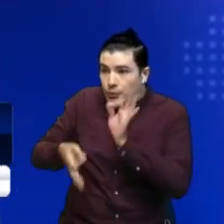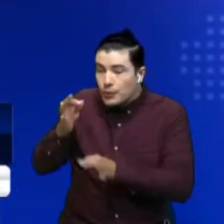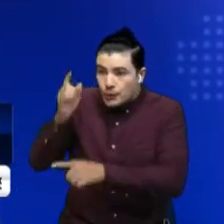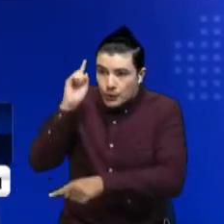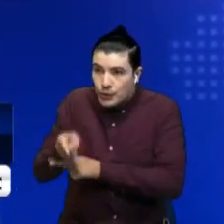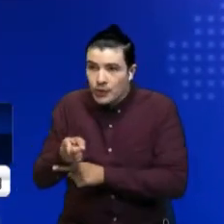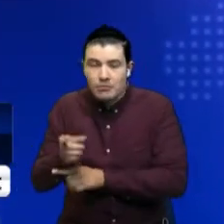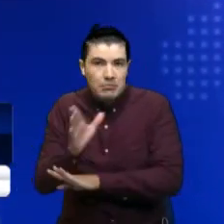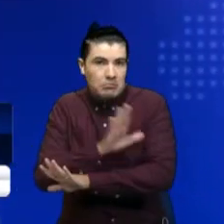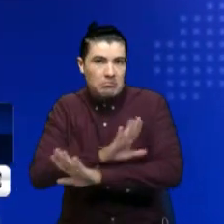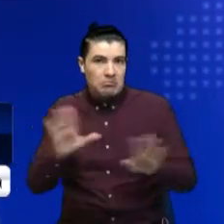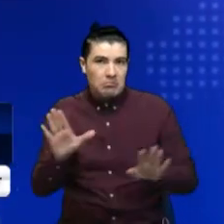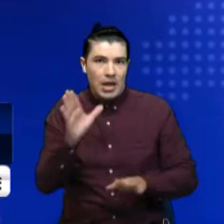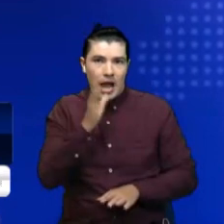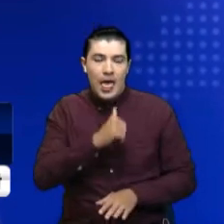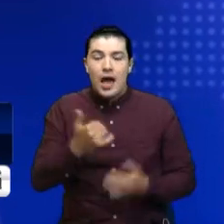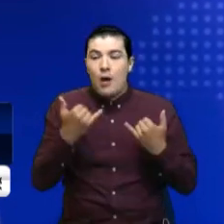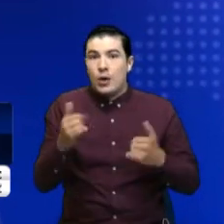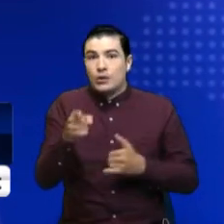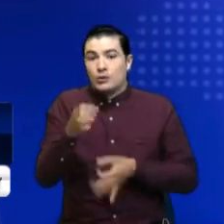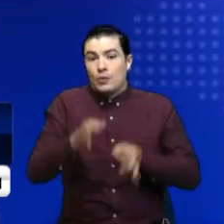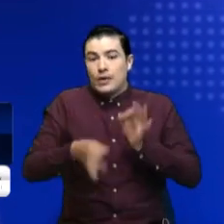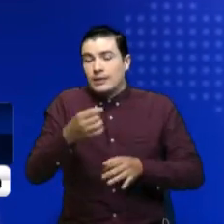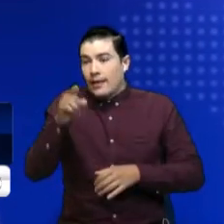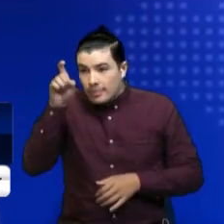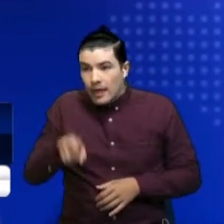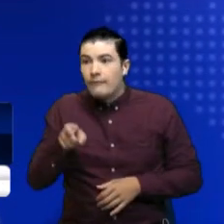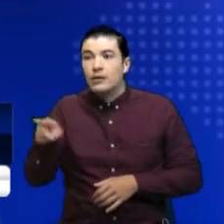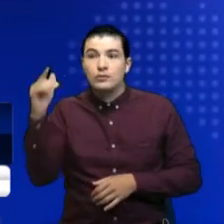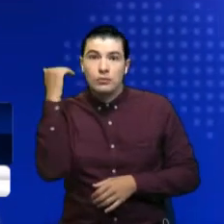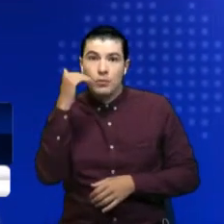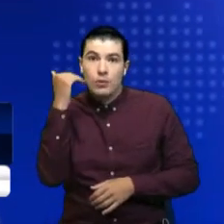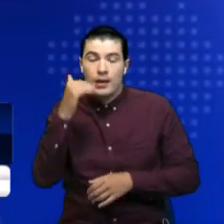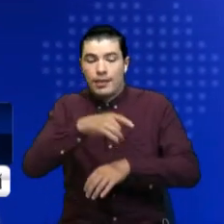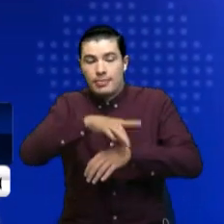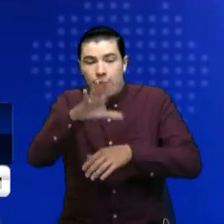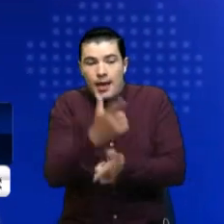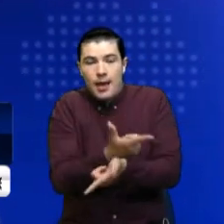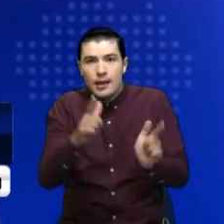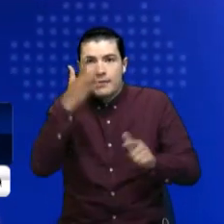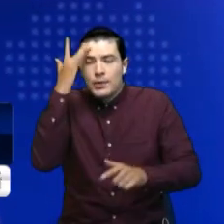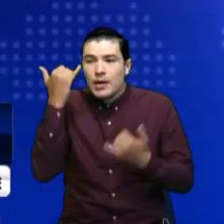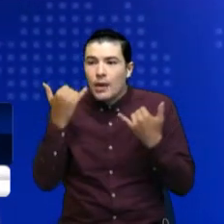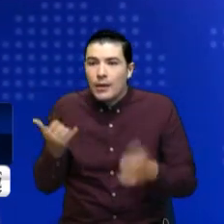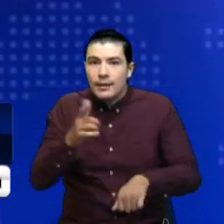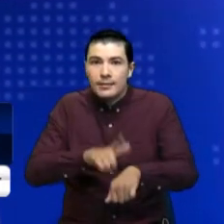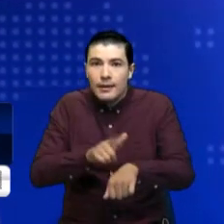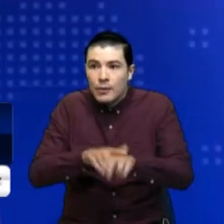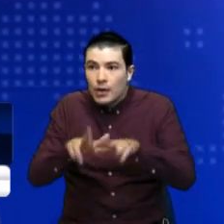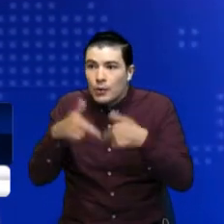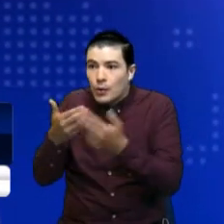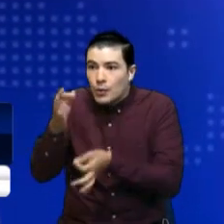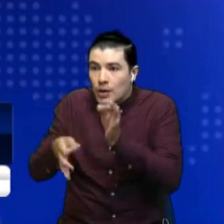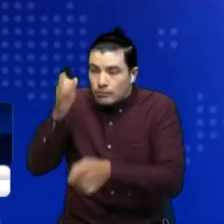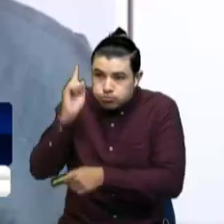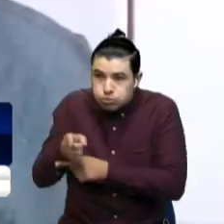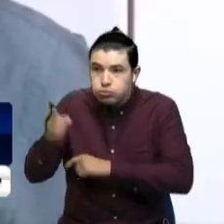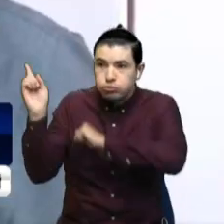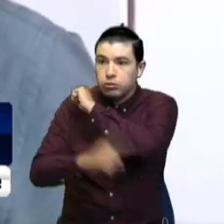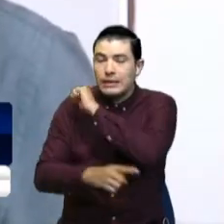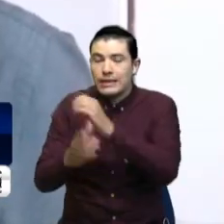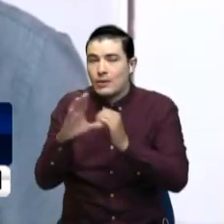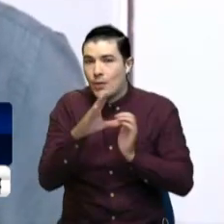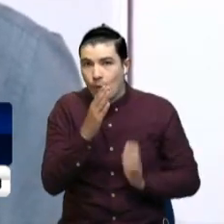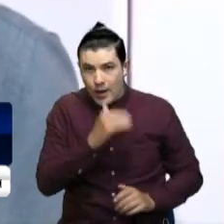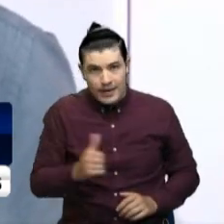tarazona el secretario de educación de santander debía recobrar su libertad por vencimiento de términos la norma dispone que a partir